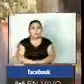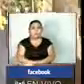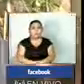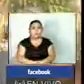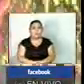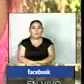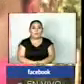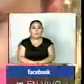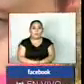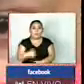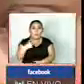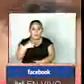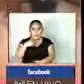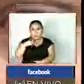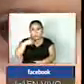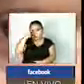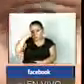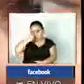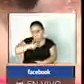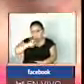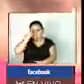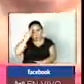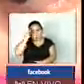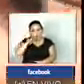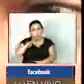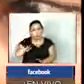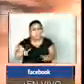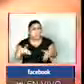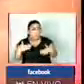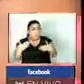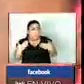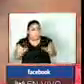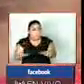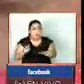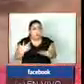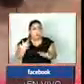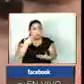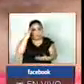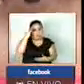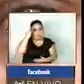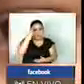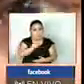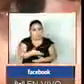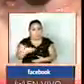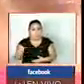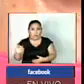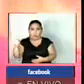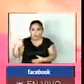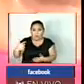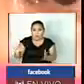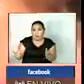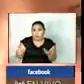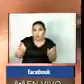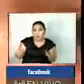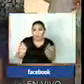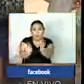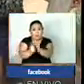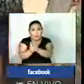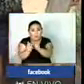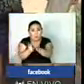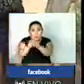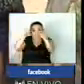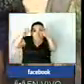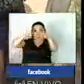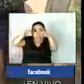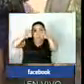esto es muy triste no sabe cuánto porque uno tiene su cosa y que venga el agua y se lo